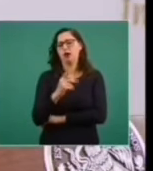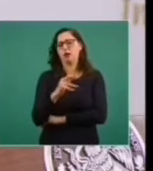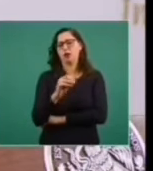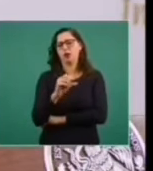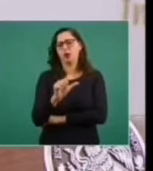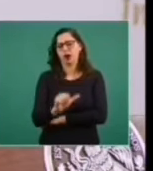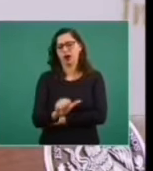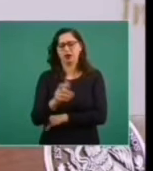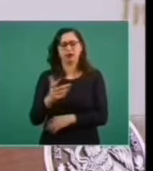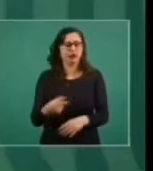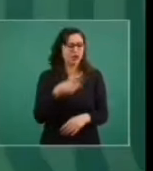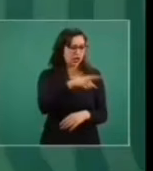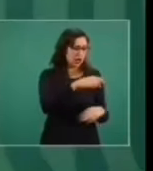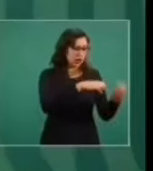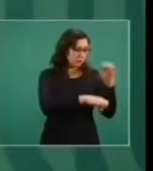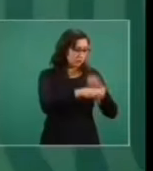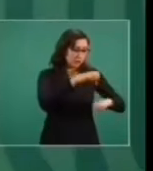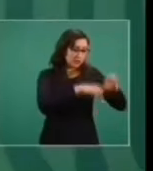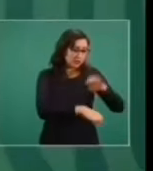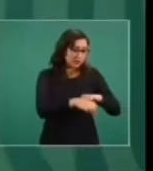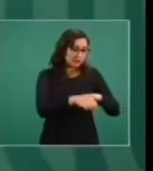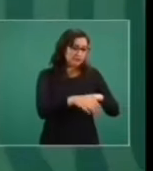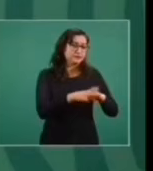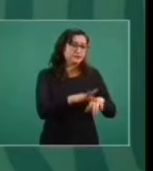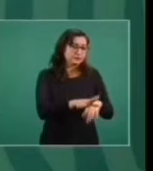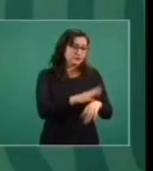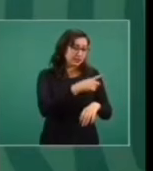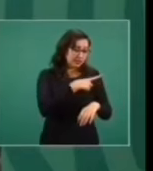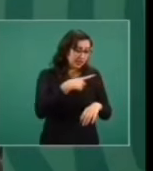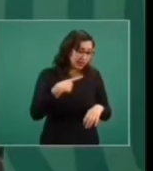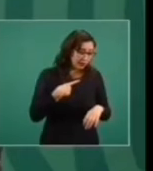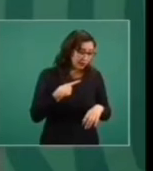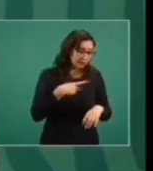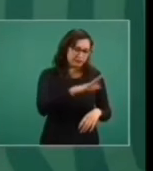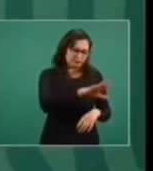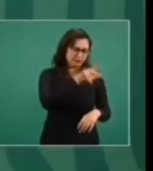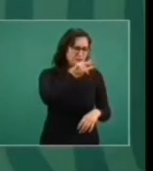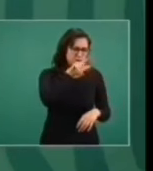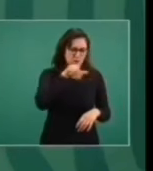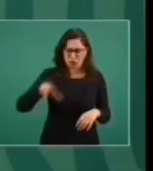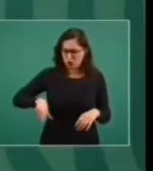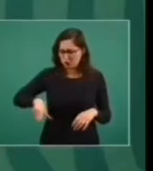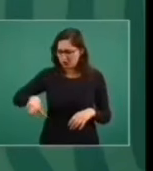Convertimos las deudas privadas en deuda pública.